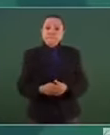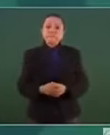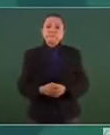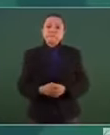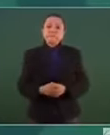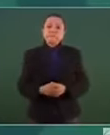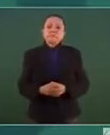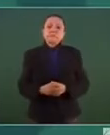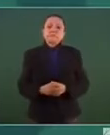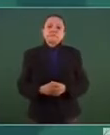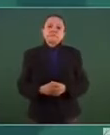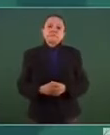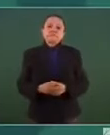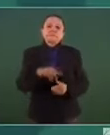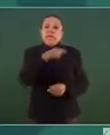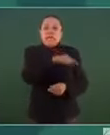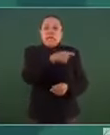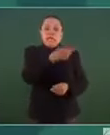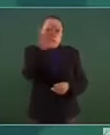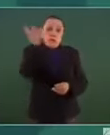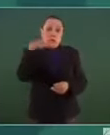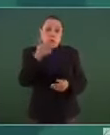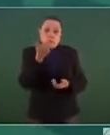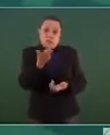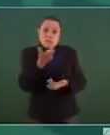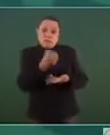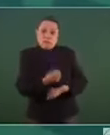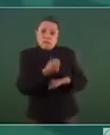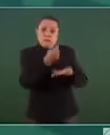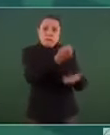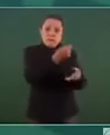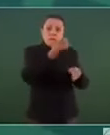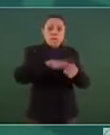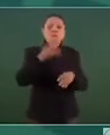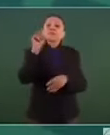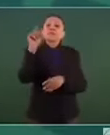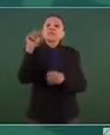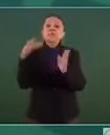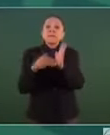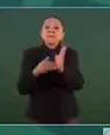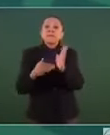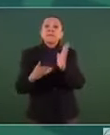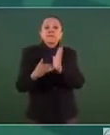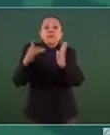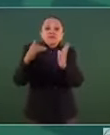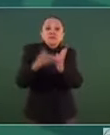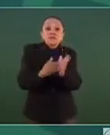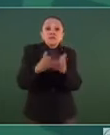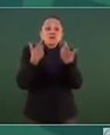se habían invertido más de 20 mil millones de pesos